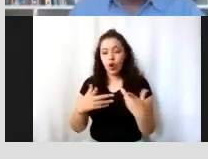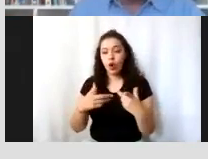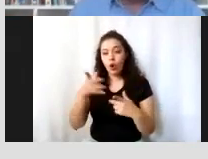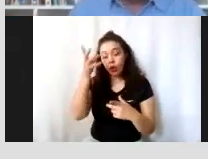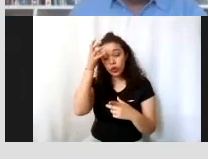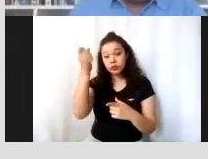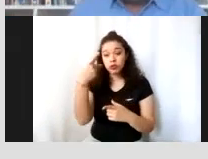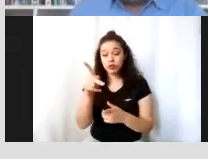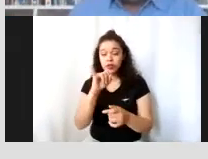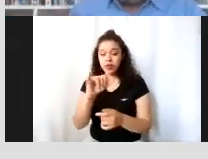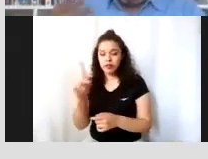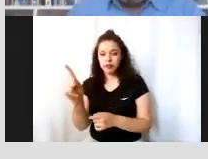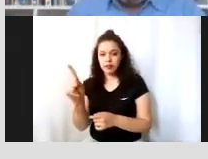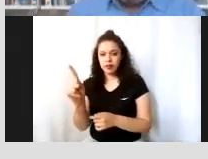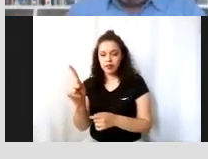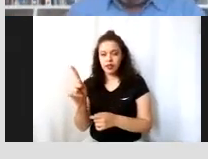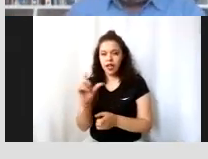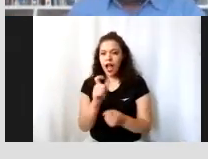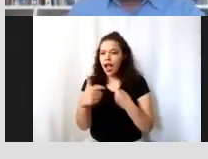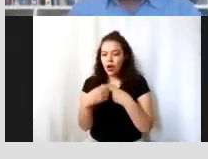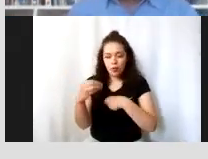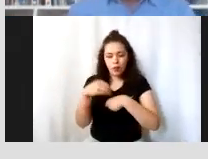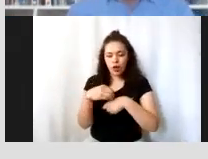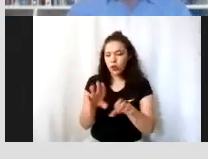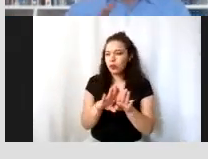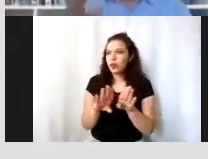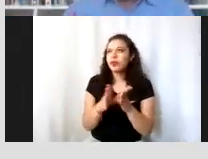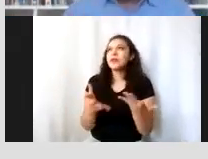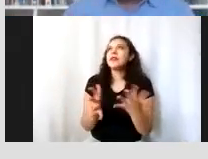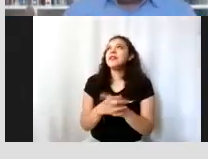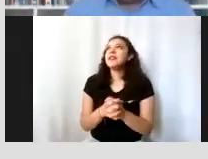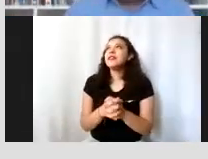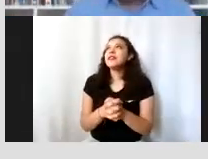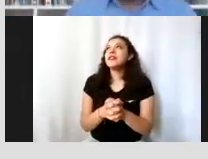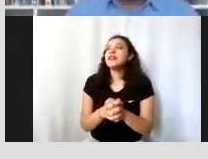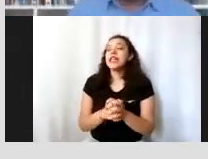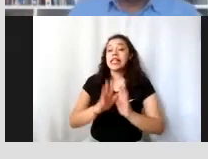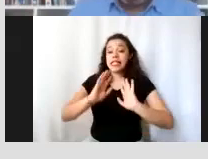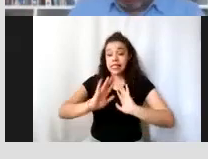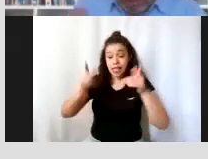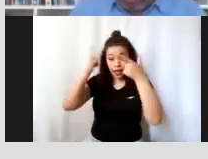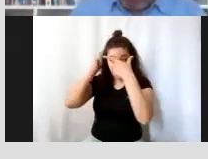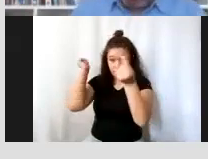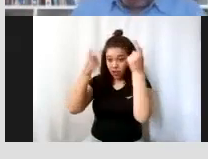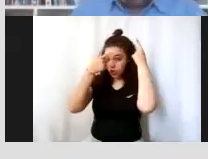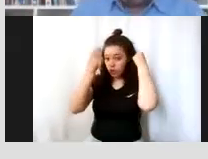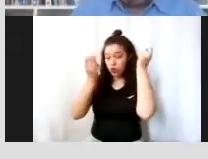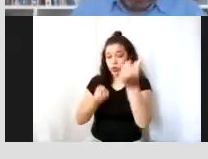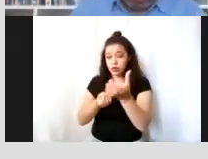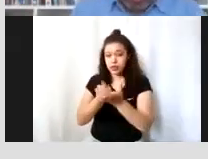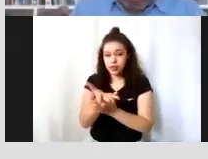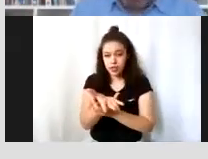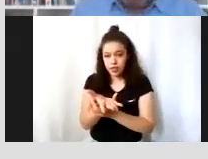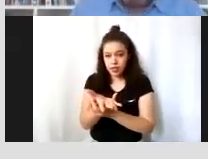IAP, algo así como, y una vez egresados, una vez que